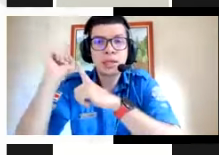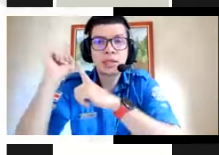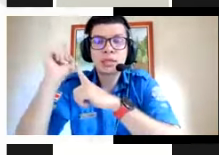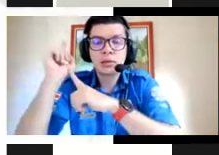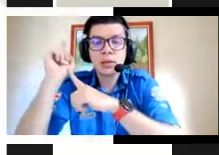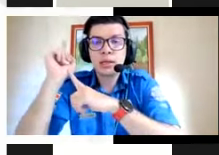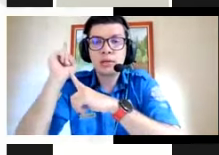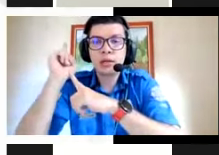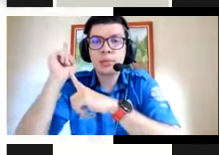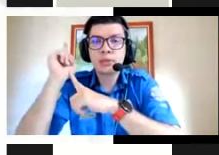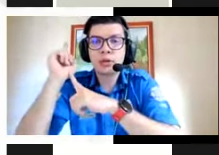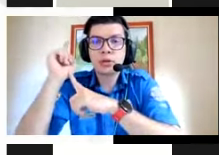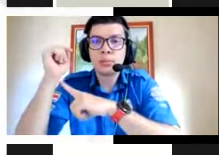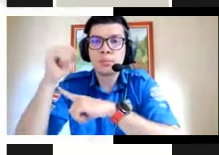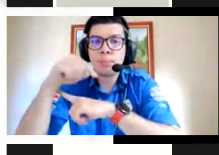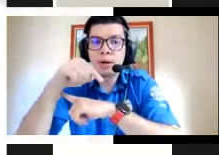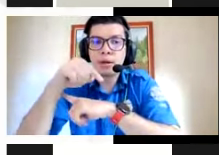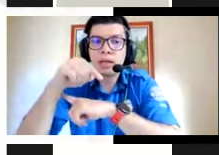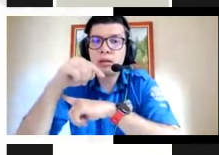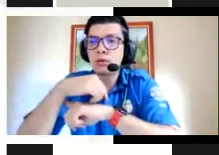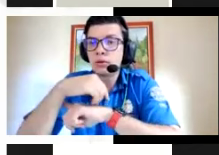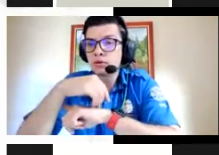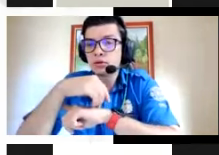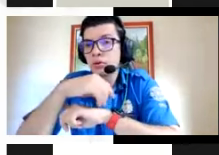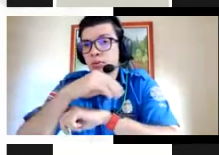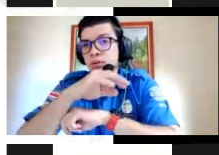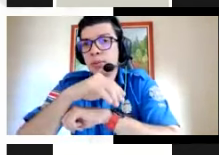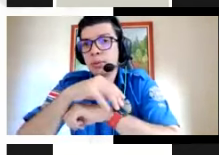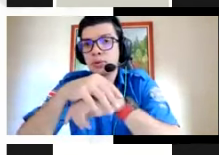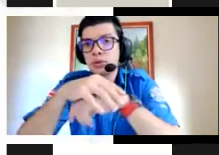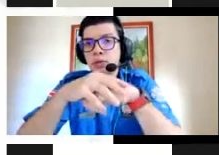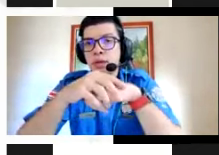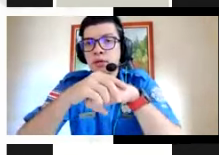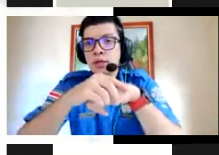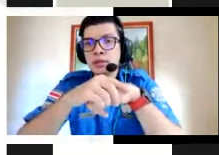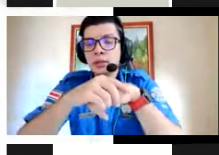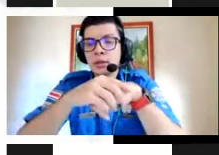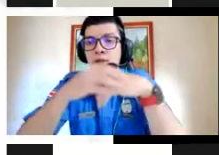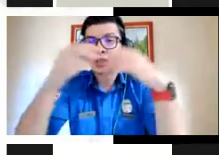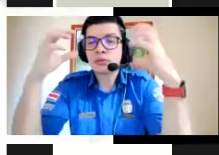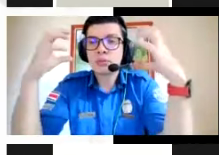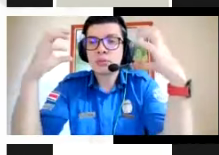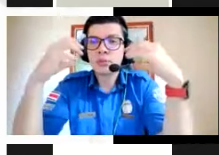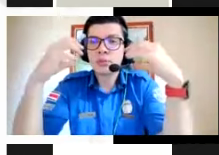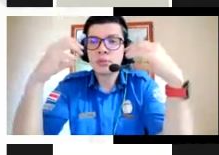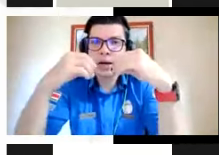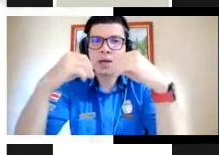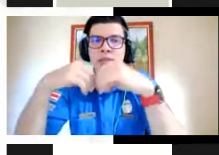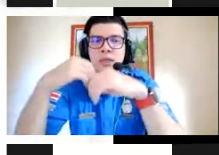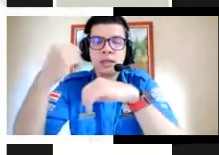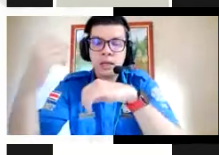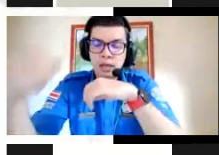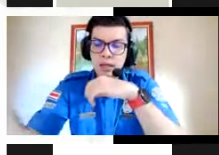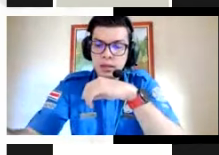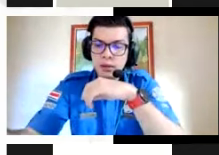recipiente tenía 120 libras de presión, pero adentro los consumos de 0.5 libras? O sea, son presiones muy